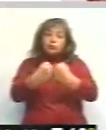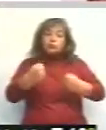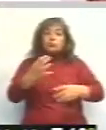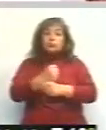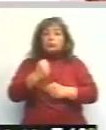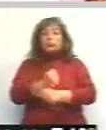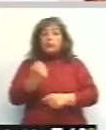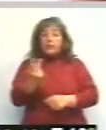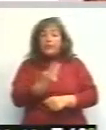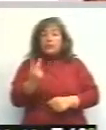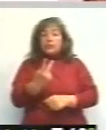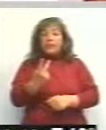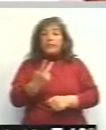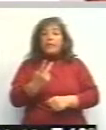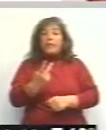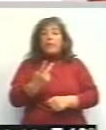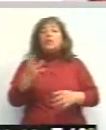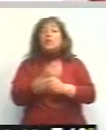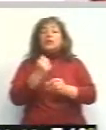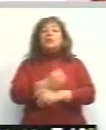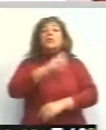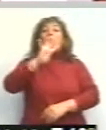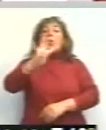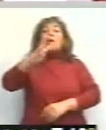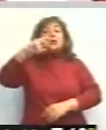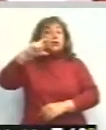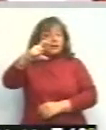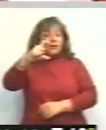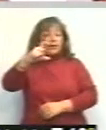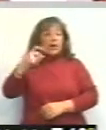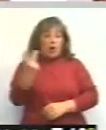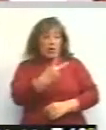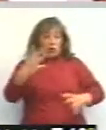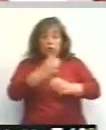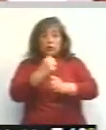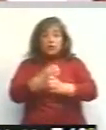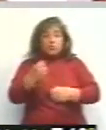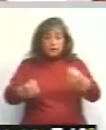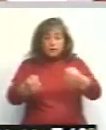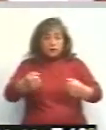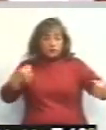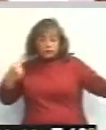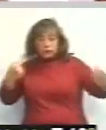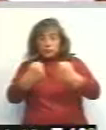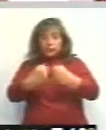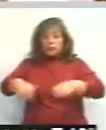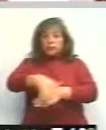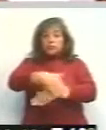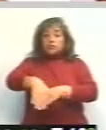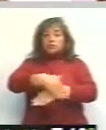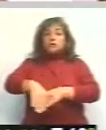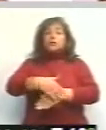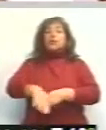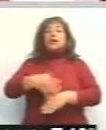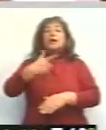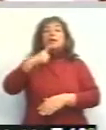pasajeros, en este caso correspondientes al corredor 4C, que habían impactado en lo que es Avenida Solís Pizarro del barrio